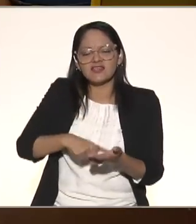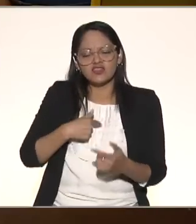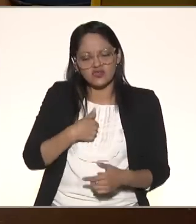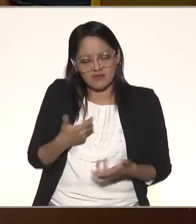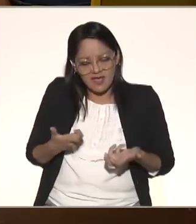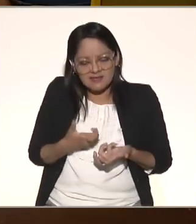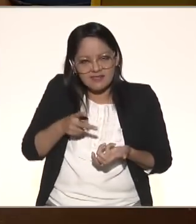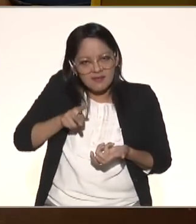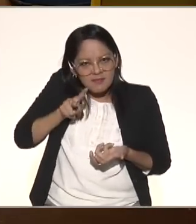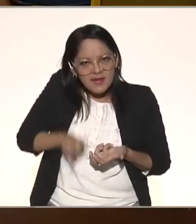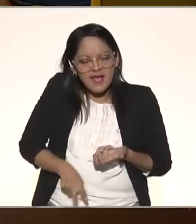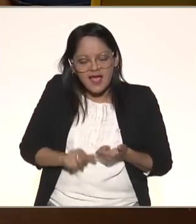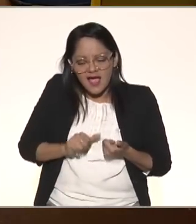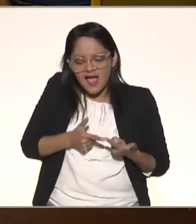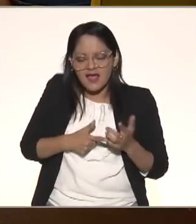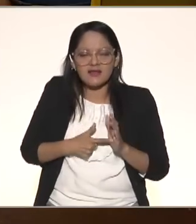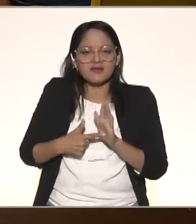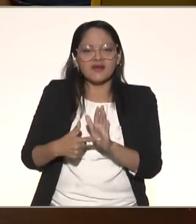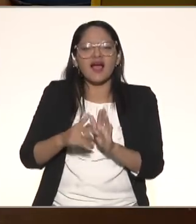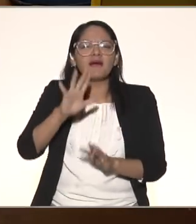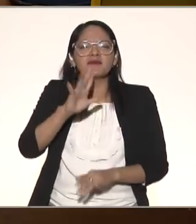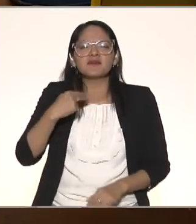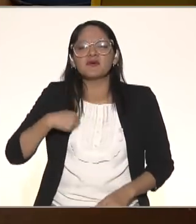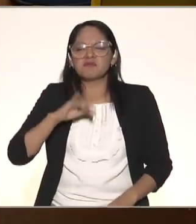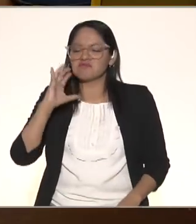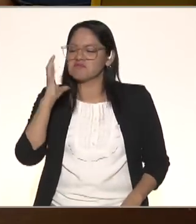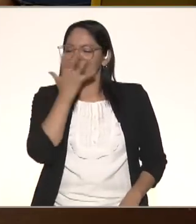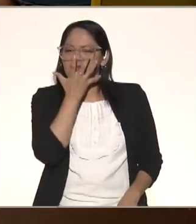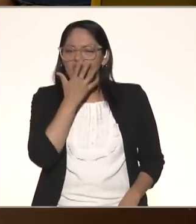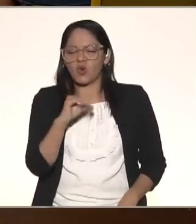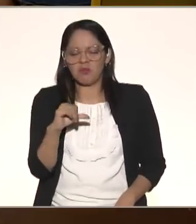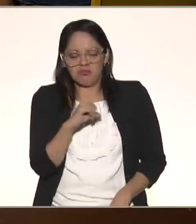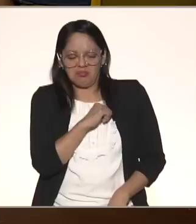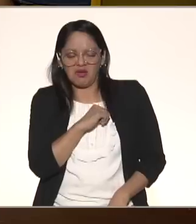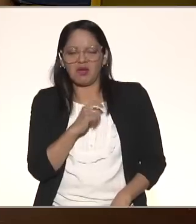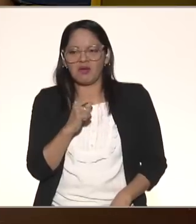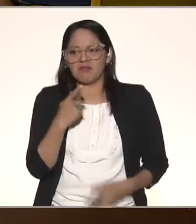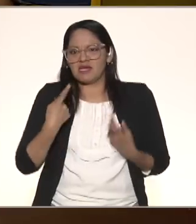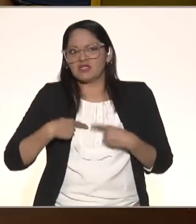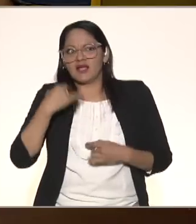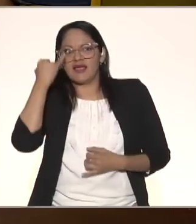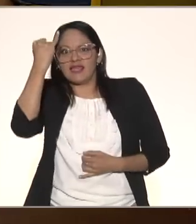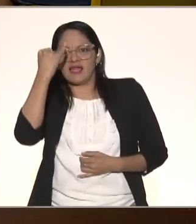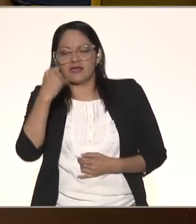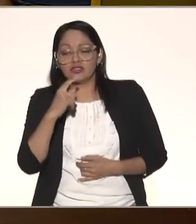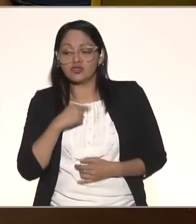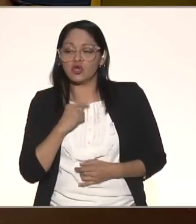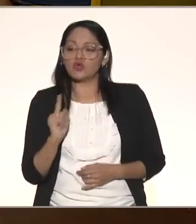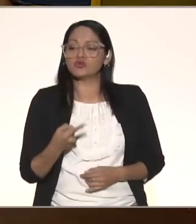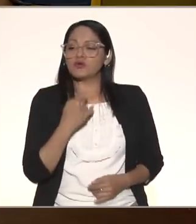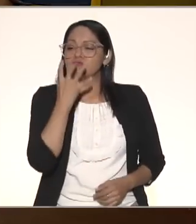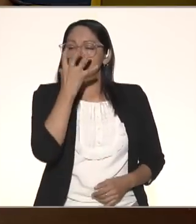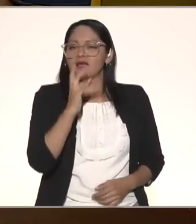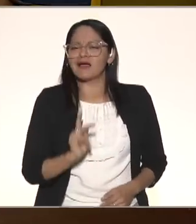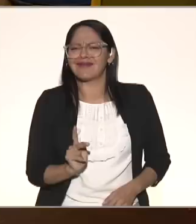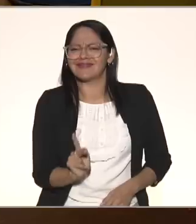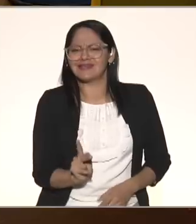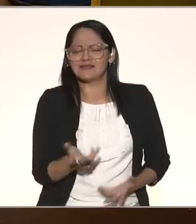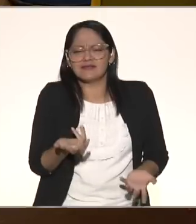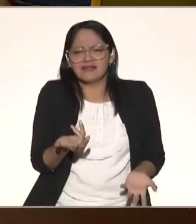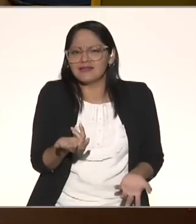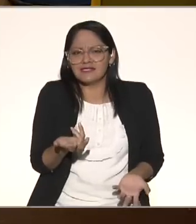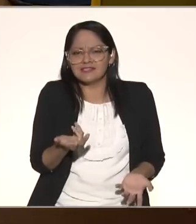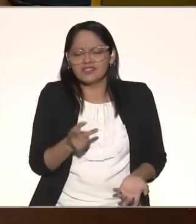real. Todos tenemos una carcasa, el ego, el imaginario, que es aquel que creo ser pero que no soy, una falsa personalidad.